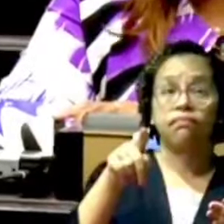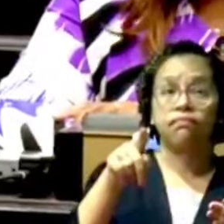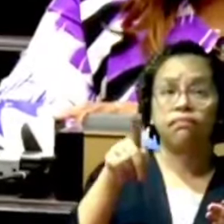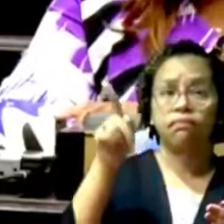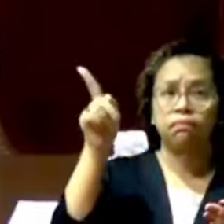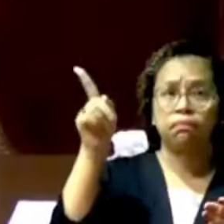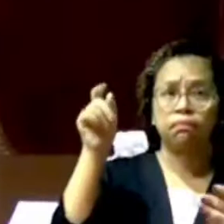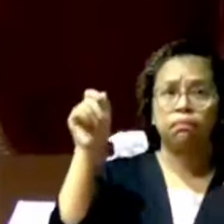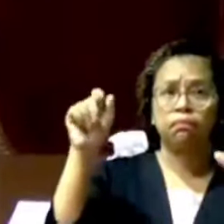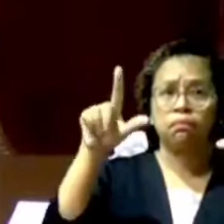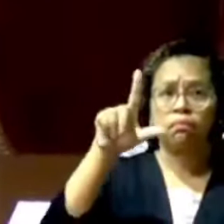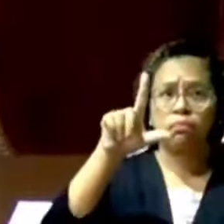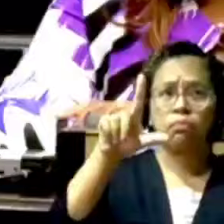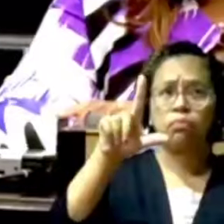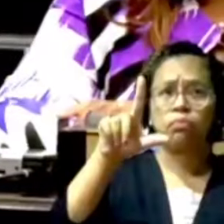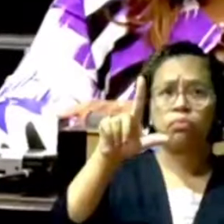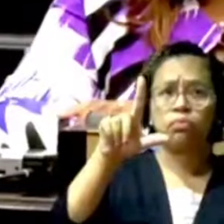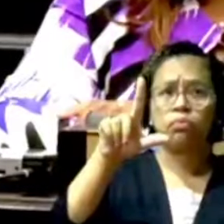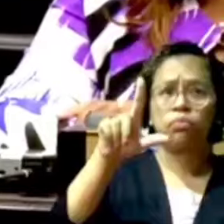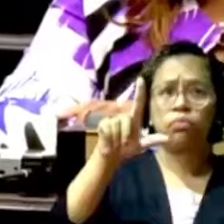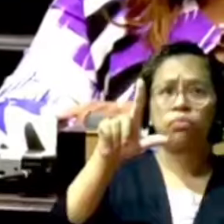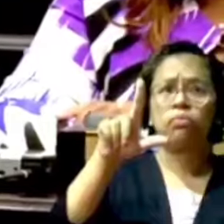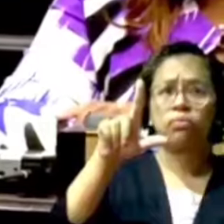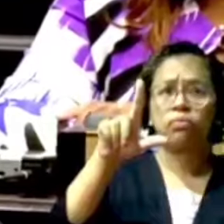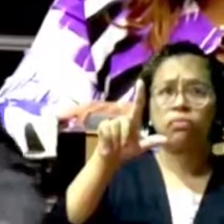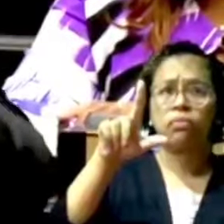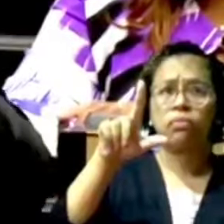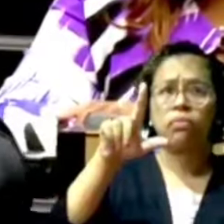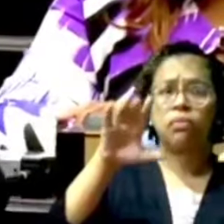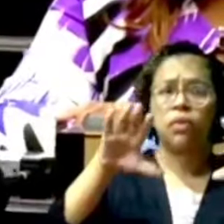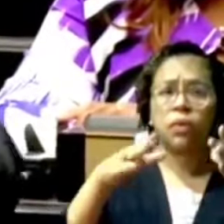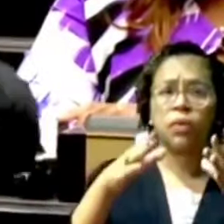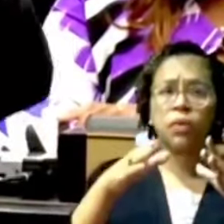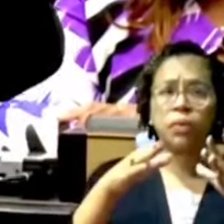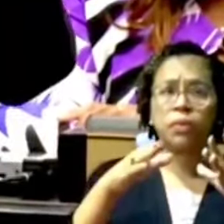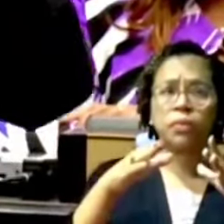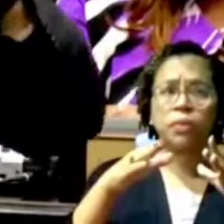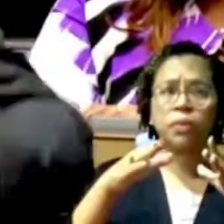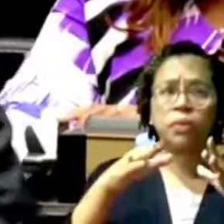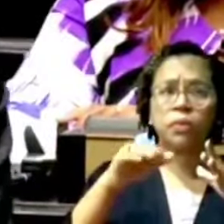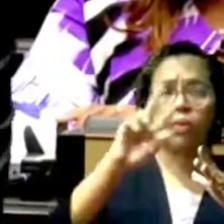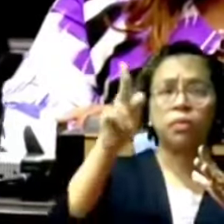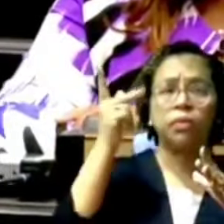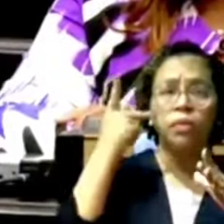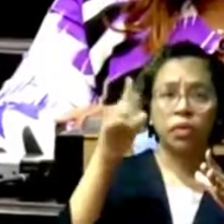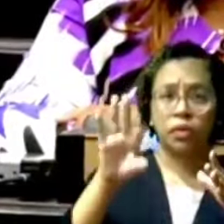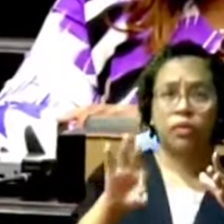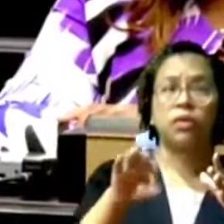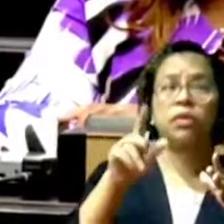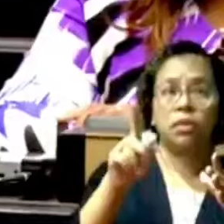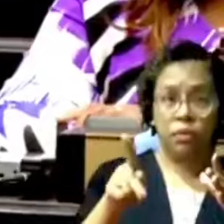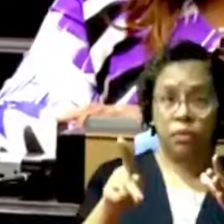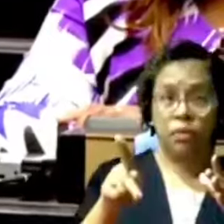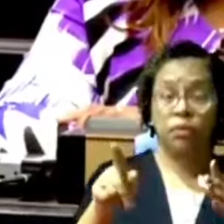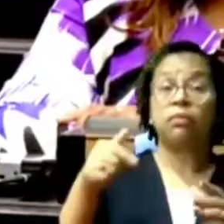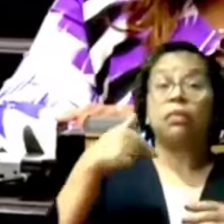podemos ver estos diputados de la Fuerza del Pueblo que están en ese artículo. Y el periódico, conversé con